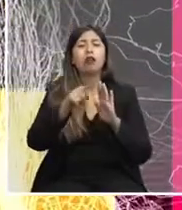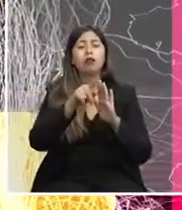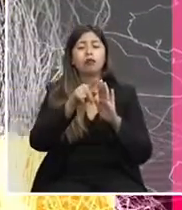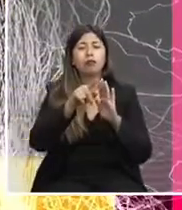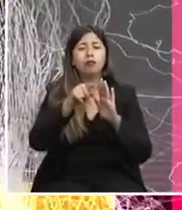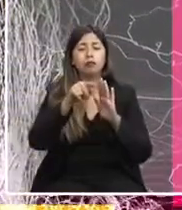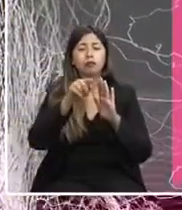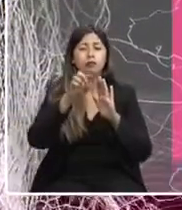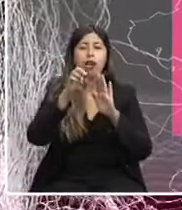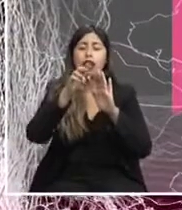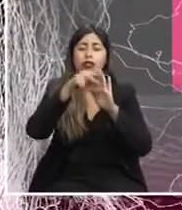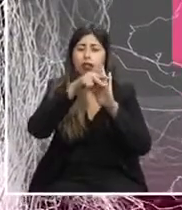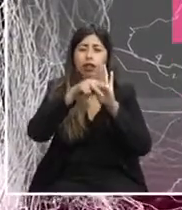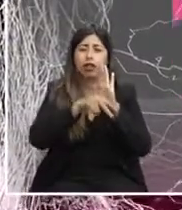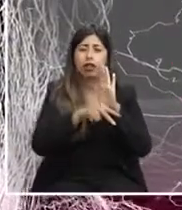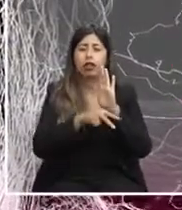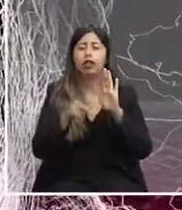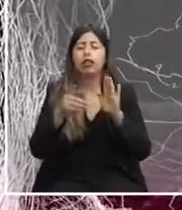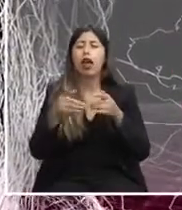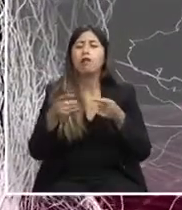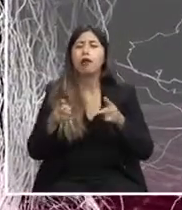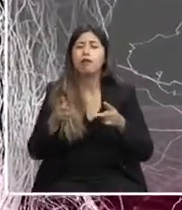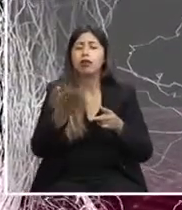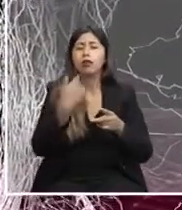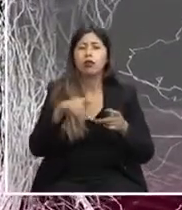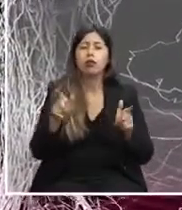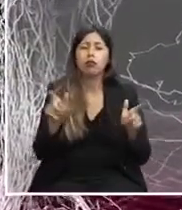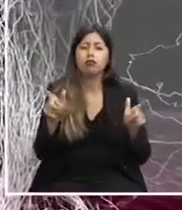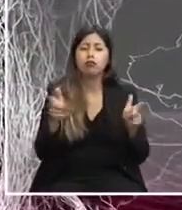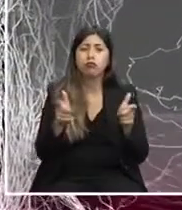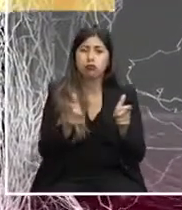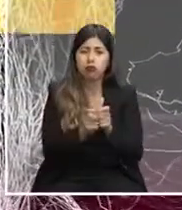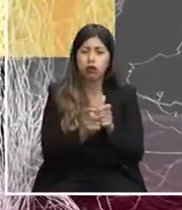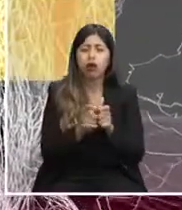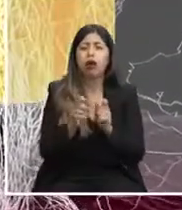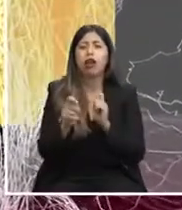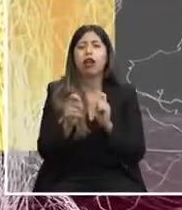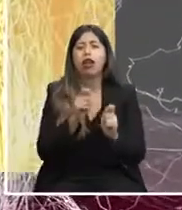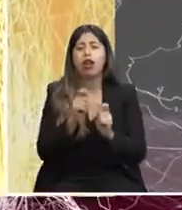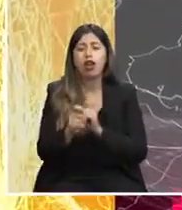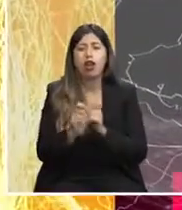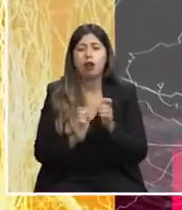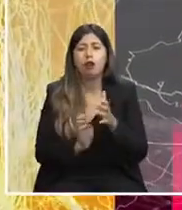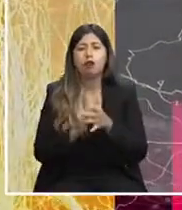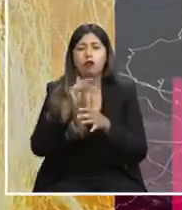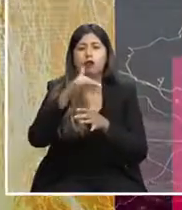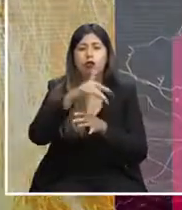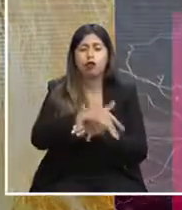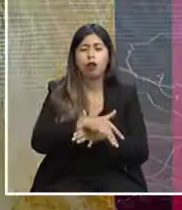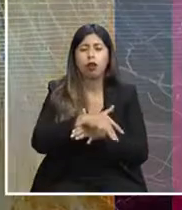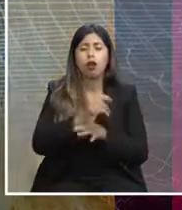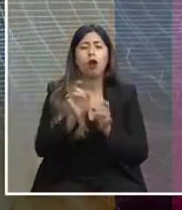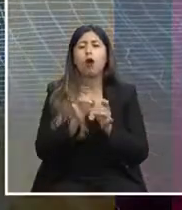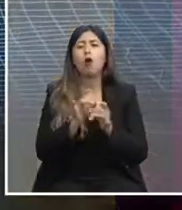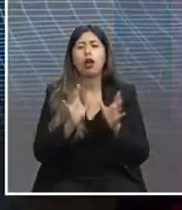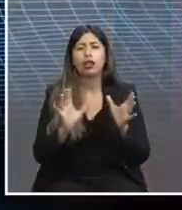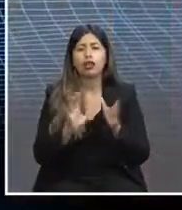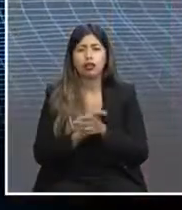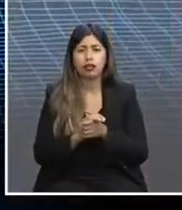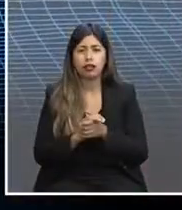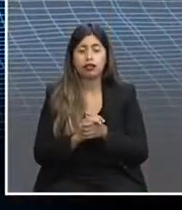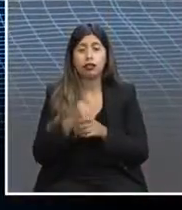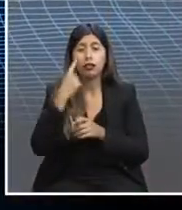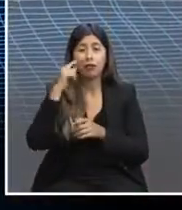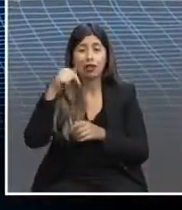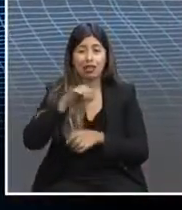reducir o mitigar los riesgos, en este caso volcánicos, o de cualquier evento natural. Sin embargo, en Chile